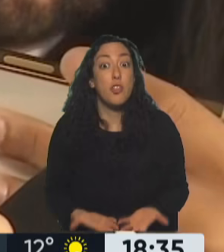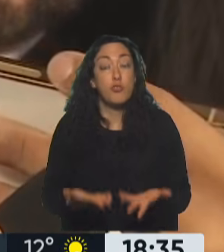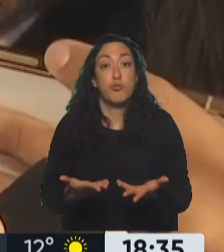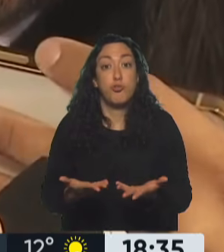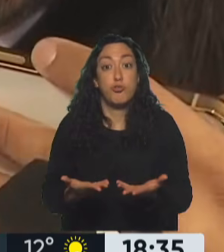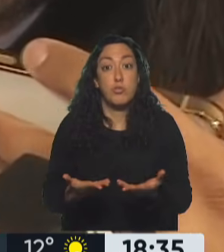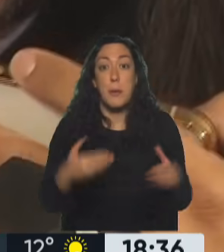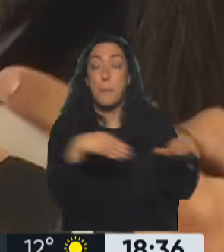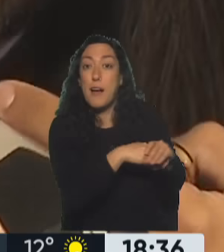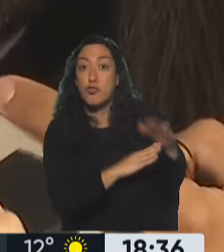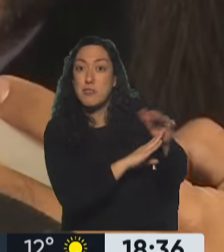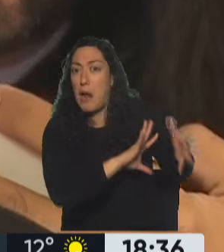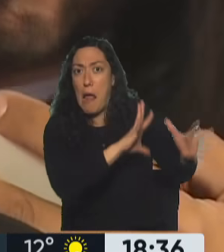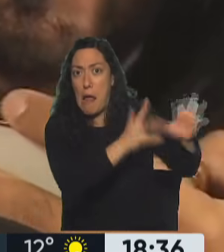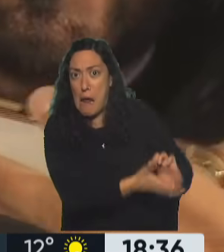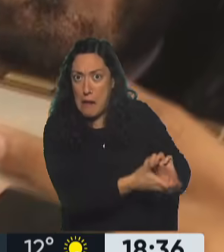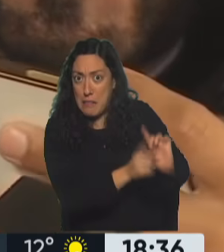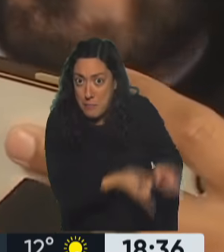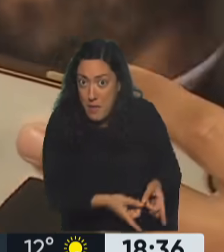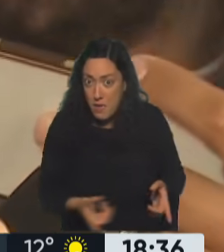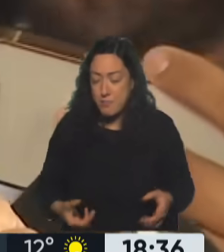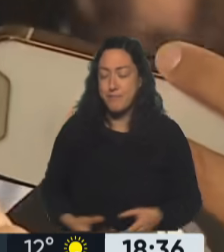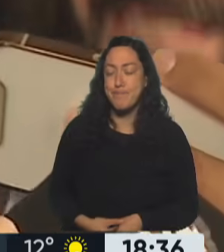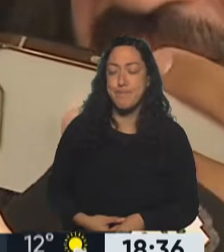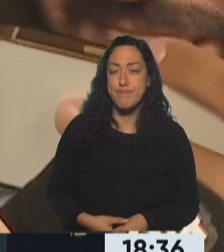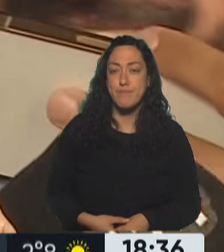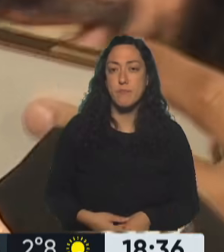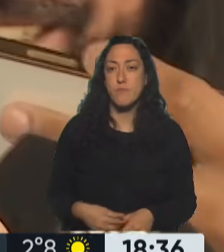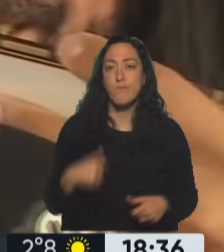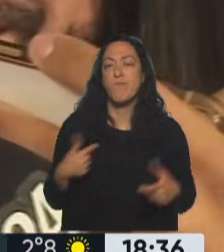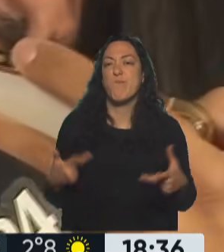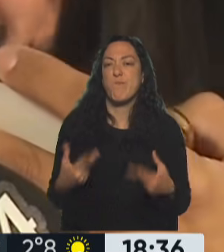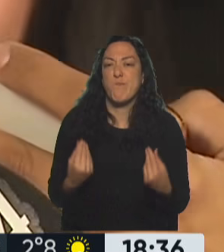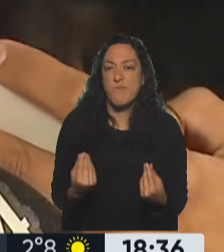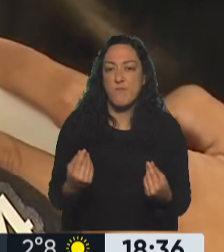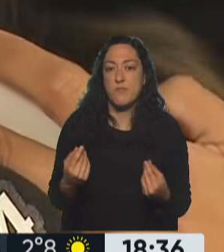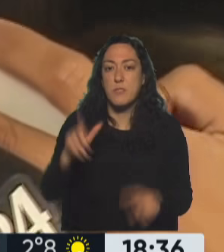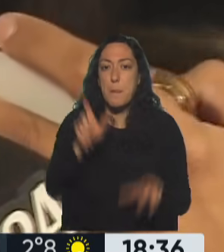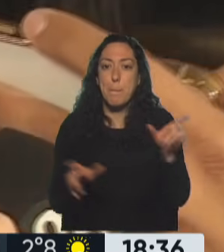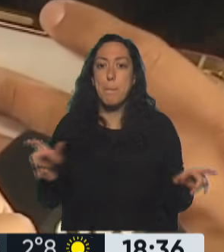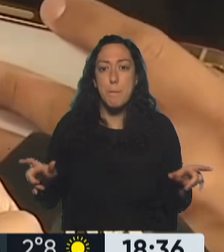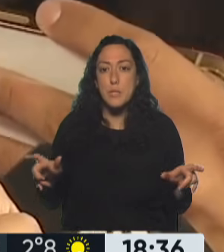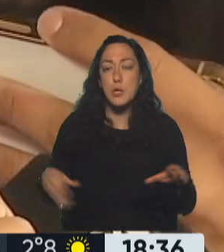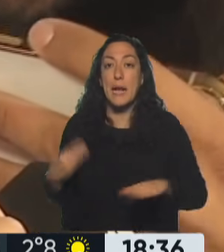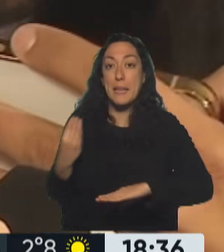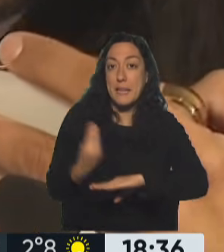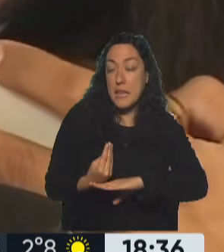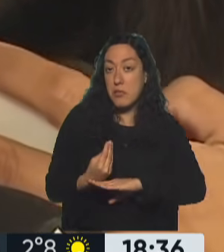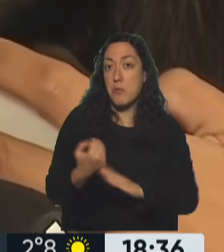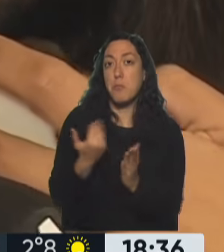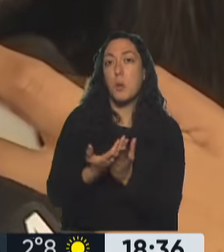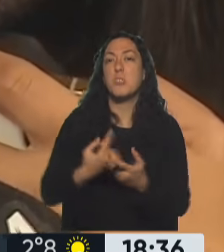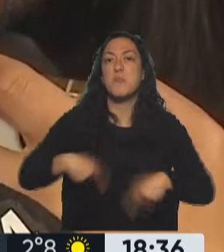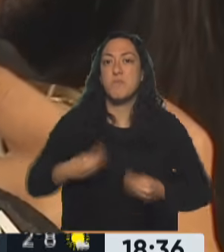a las cuentas del Banco Central. Yo lo que digo es lo siguiente: nosotros, los que somos candidatos, lo que estamos planteando es que queremos asumir